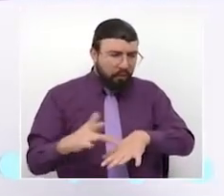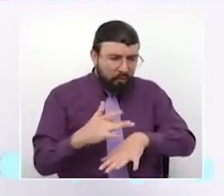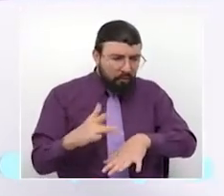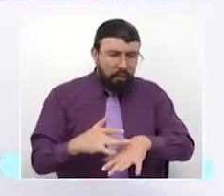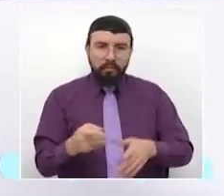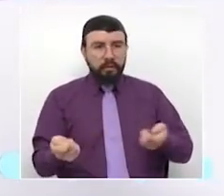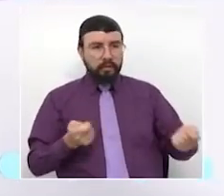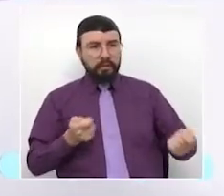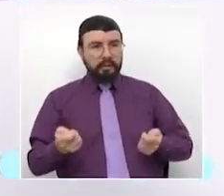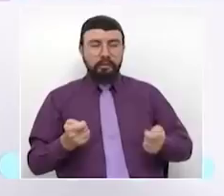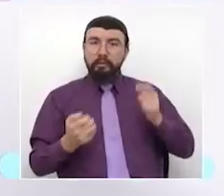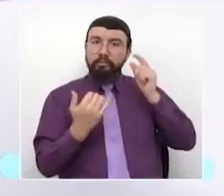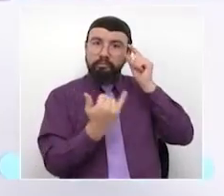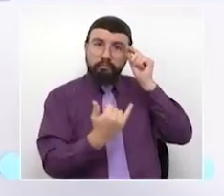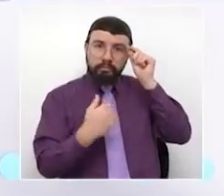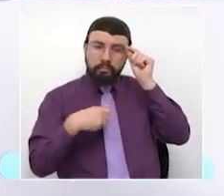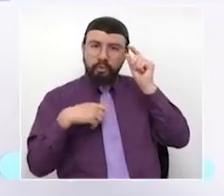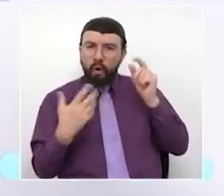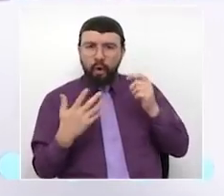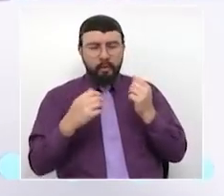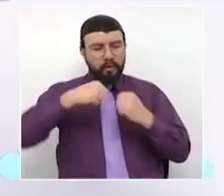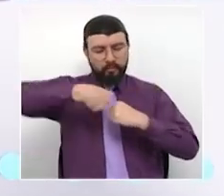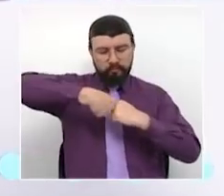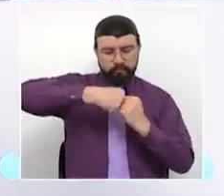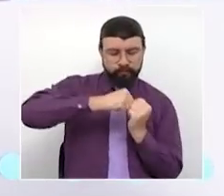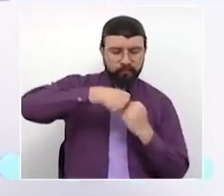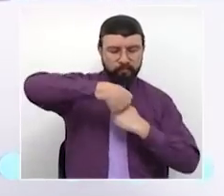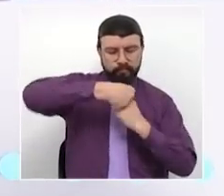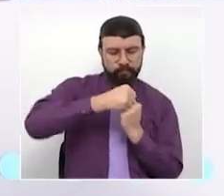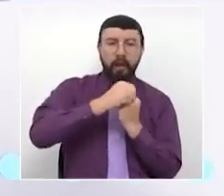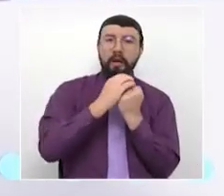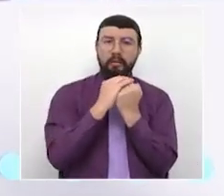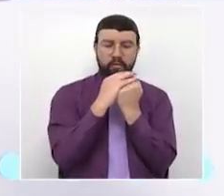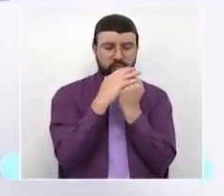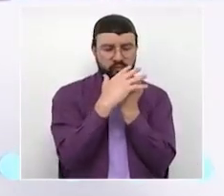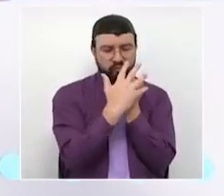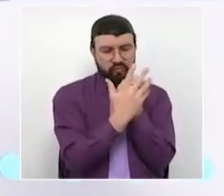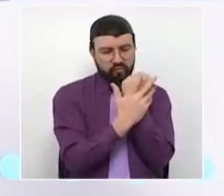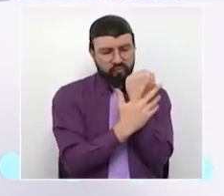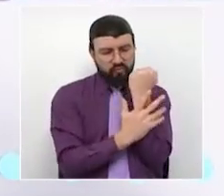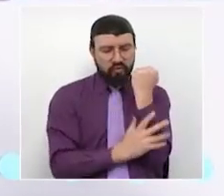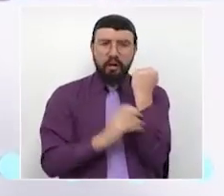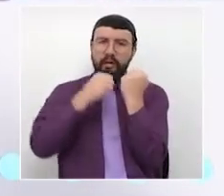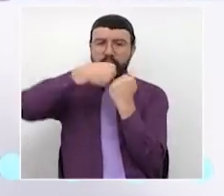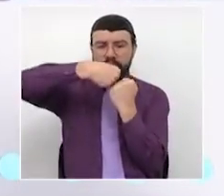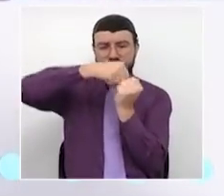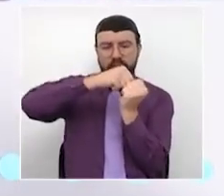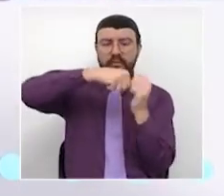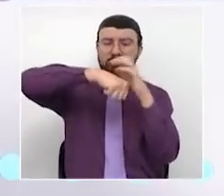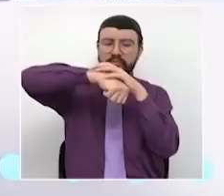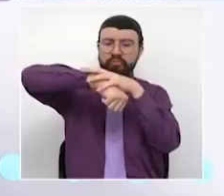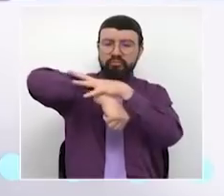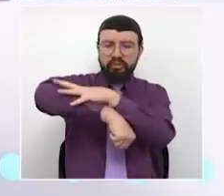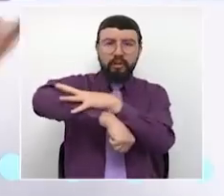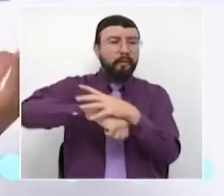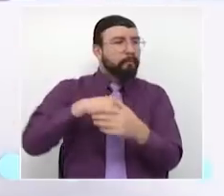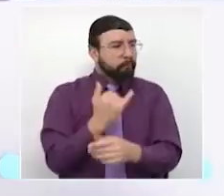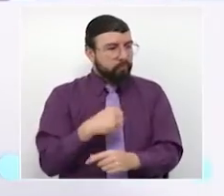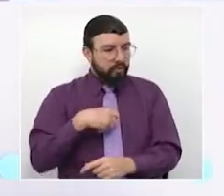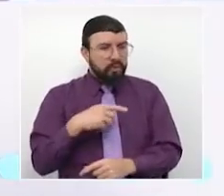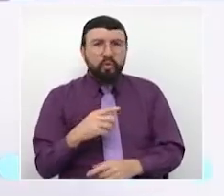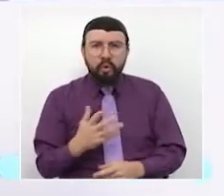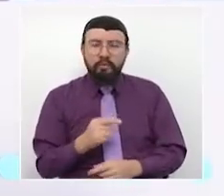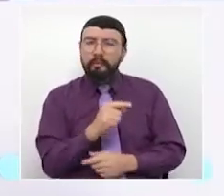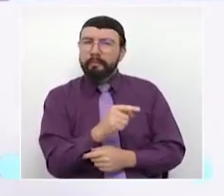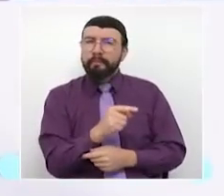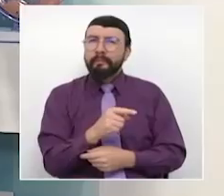crecimiento de estos tejidos a través de mis propios productos que se obtienen de la sangre, que es el plasma? ¿Qué es eso del plasma rico en plaquetas? Usted